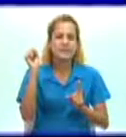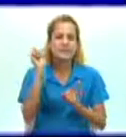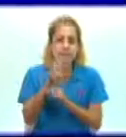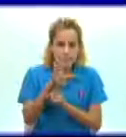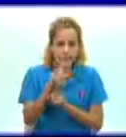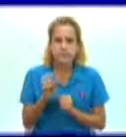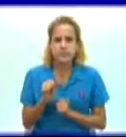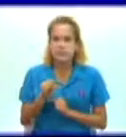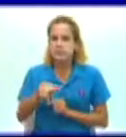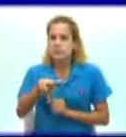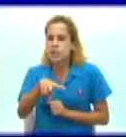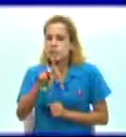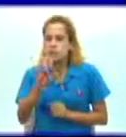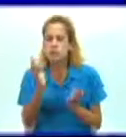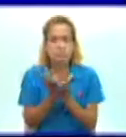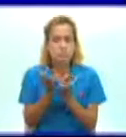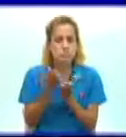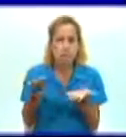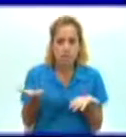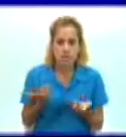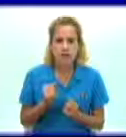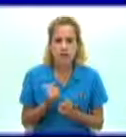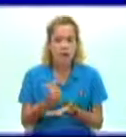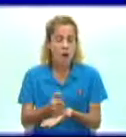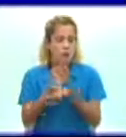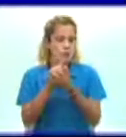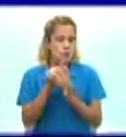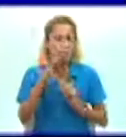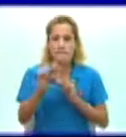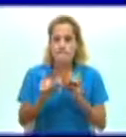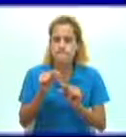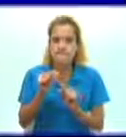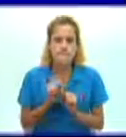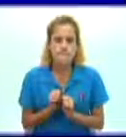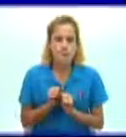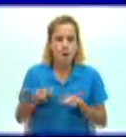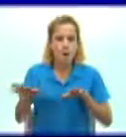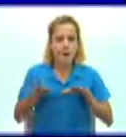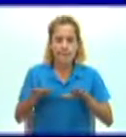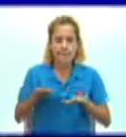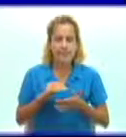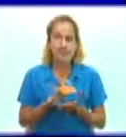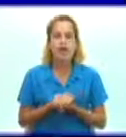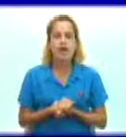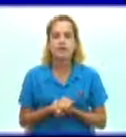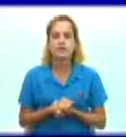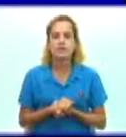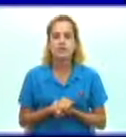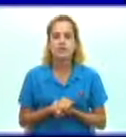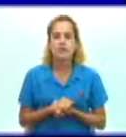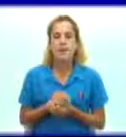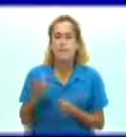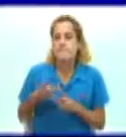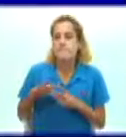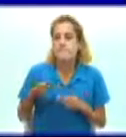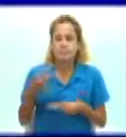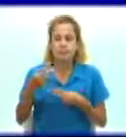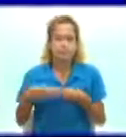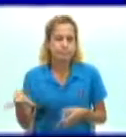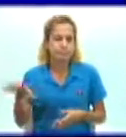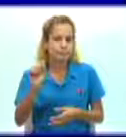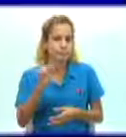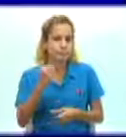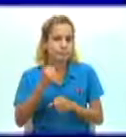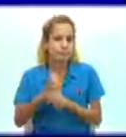trabajando. Y bueno, nos ayudarán un poco como a ponerlos en condiciones de repasar estos objetivos importantes de